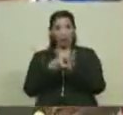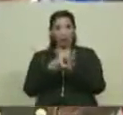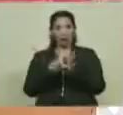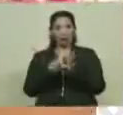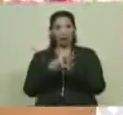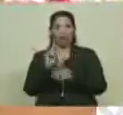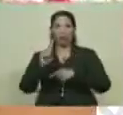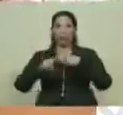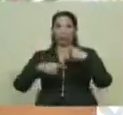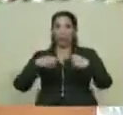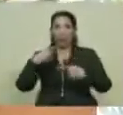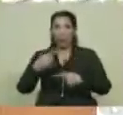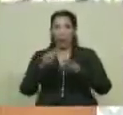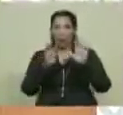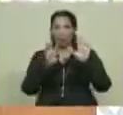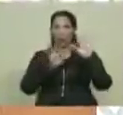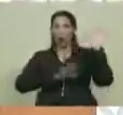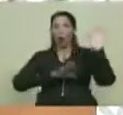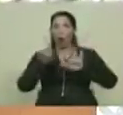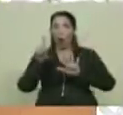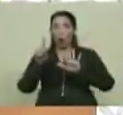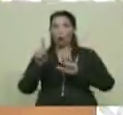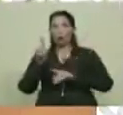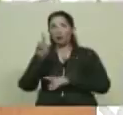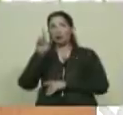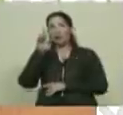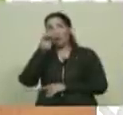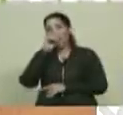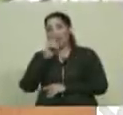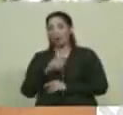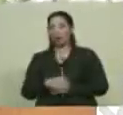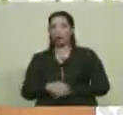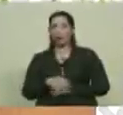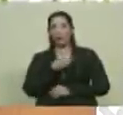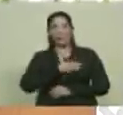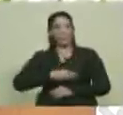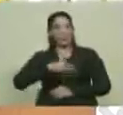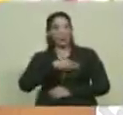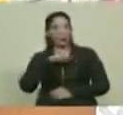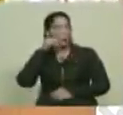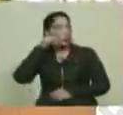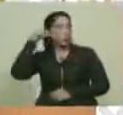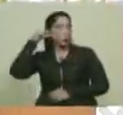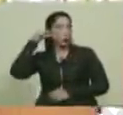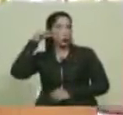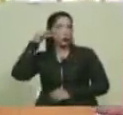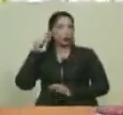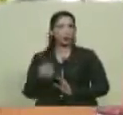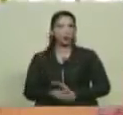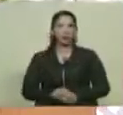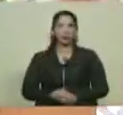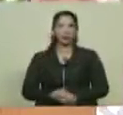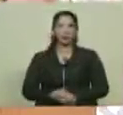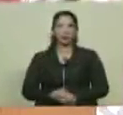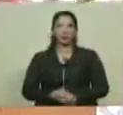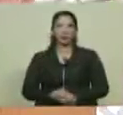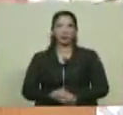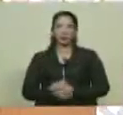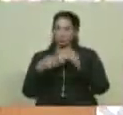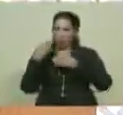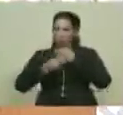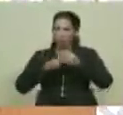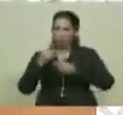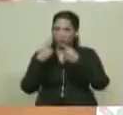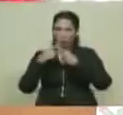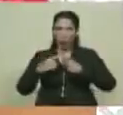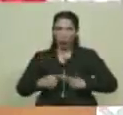cumplió 11 años, la misión Sucre. Recuerdo, se hizo el censo y el primer fin